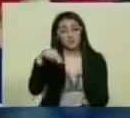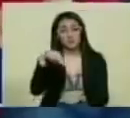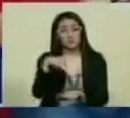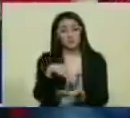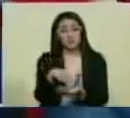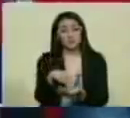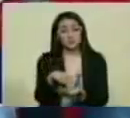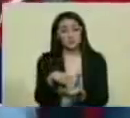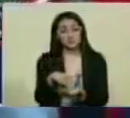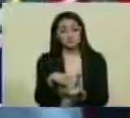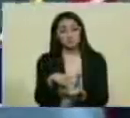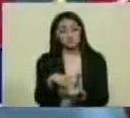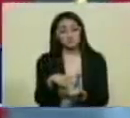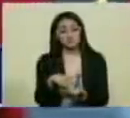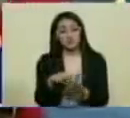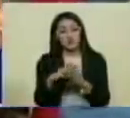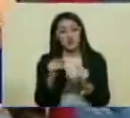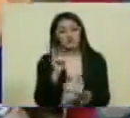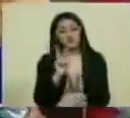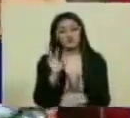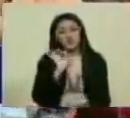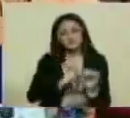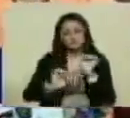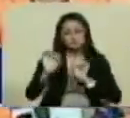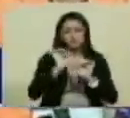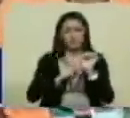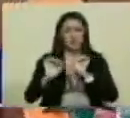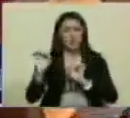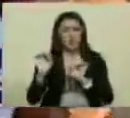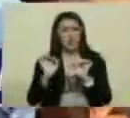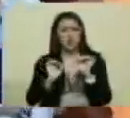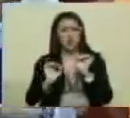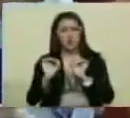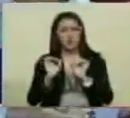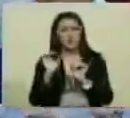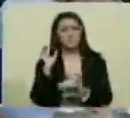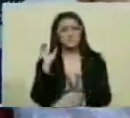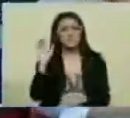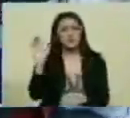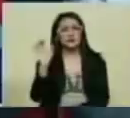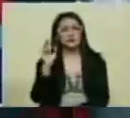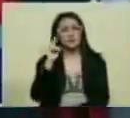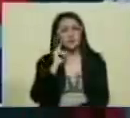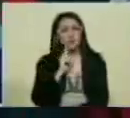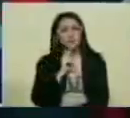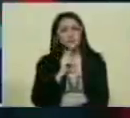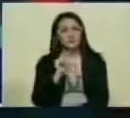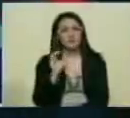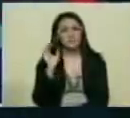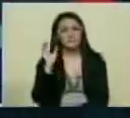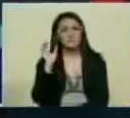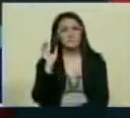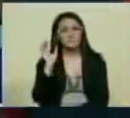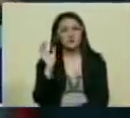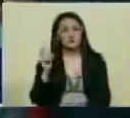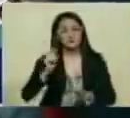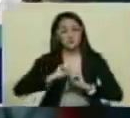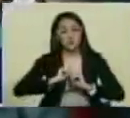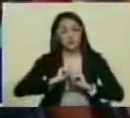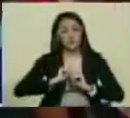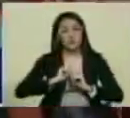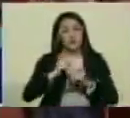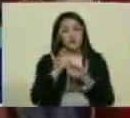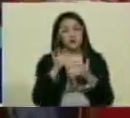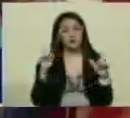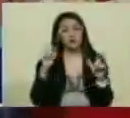en todos los rincones de la patria. Estaremos levantados defendiendo la patria bolivariana, la patria que nos legó nuestro